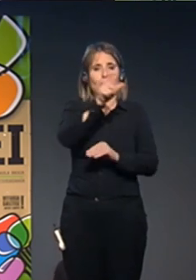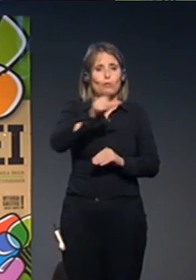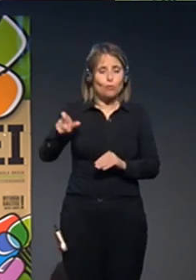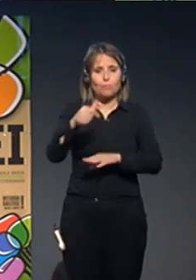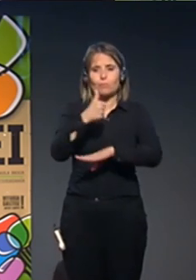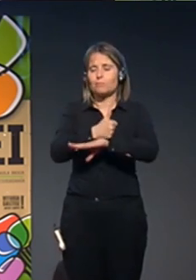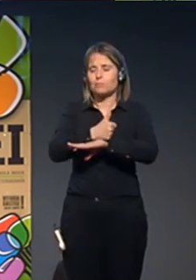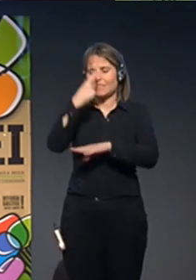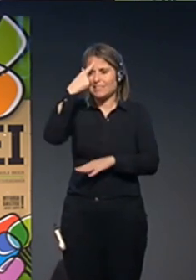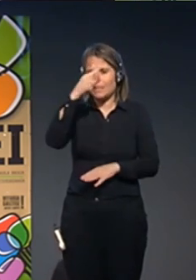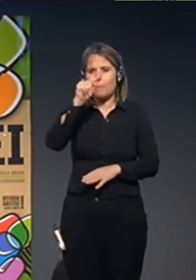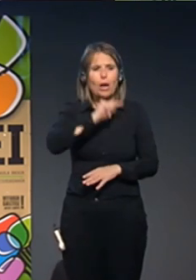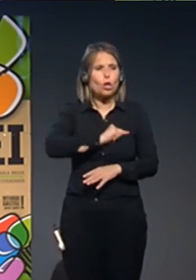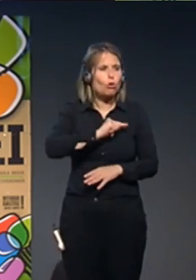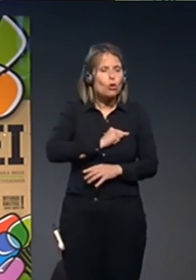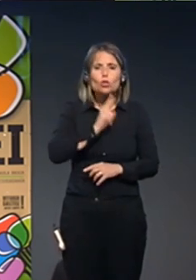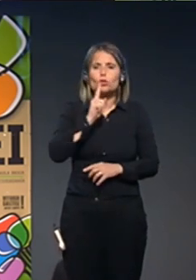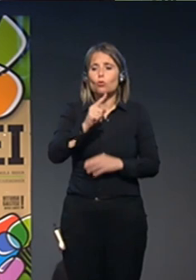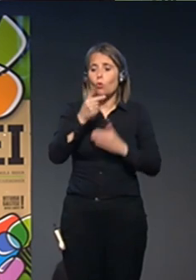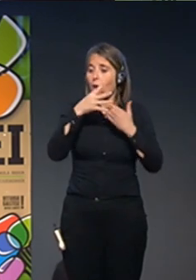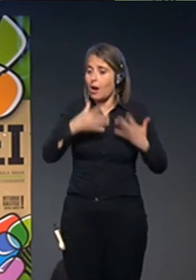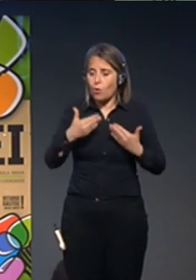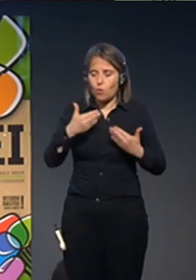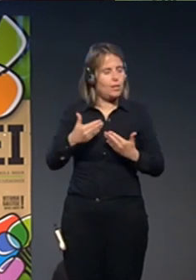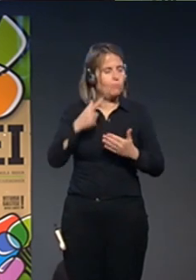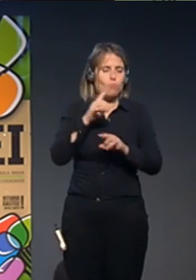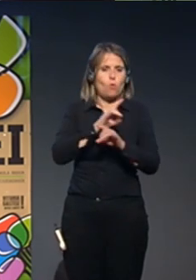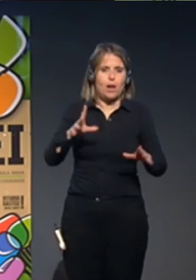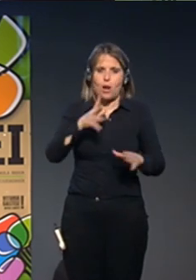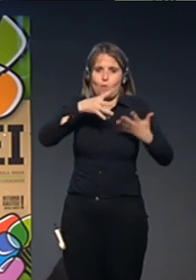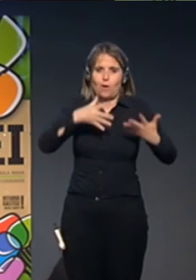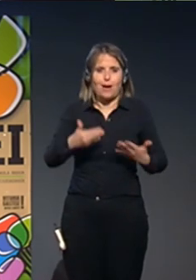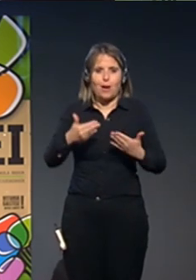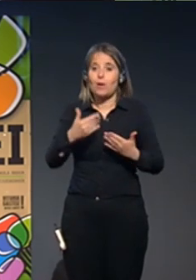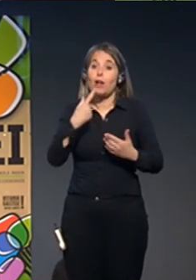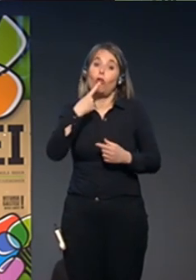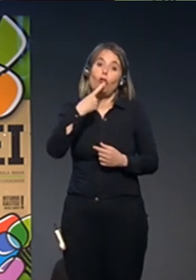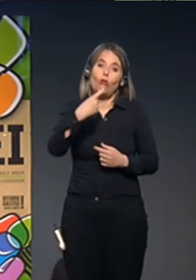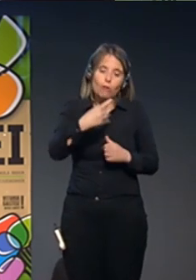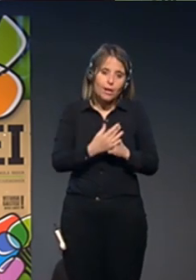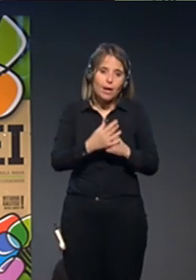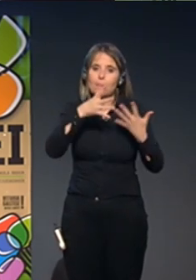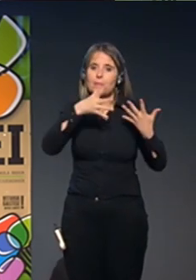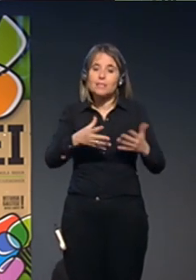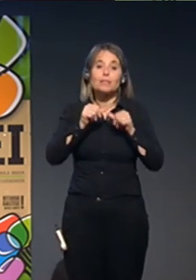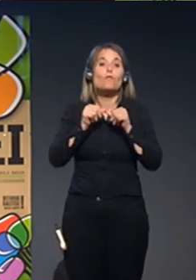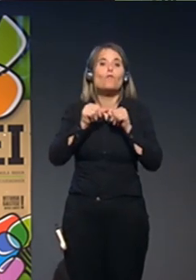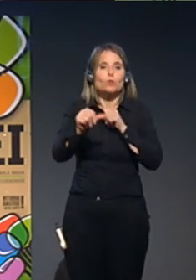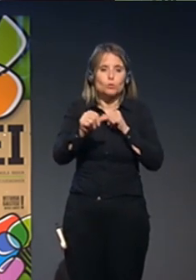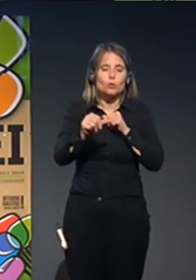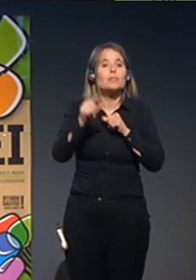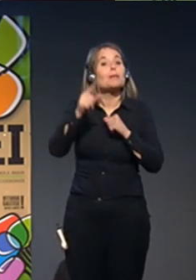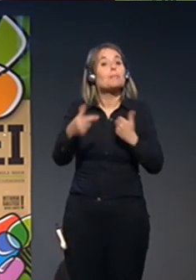ciudadanos conscientes no solo del presente por supuesto en el presente Ojalá sea un presente fructífero pero